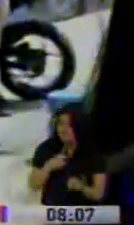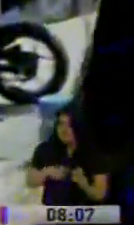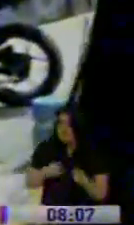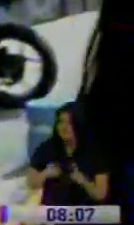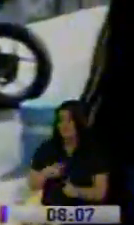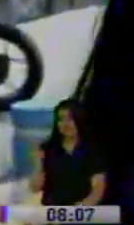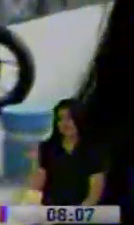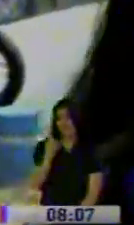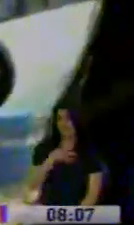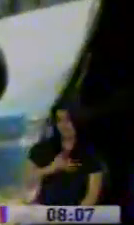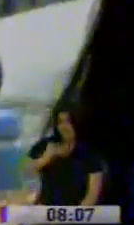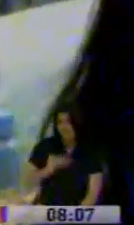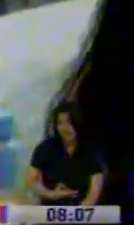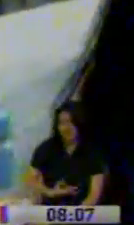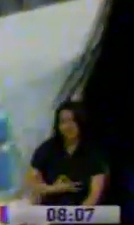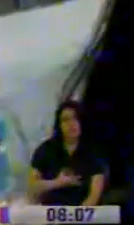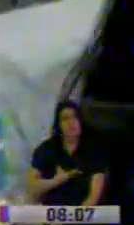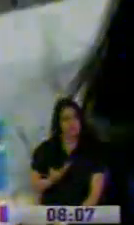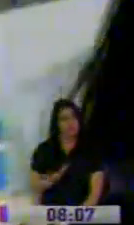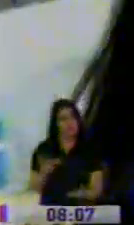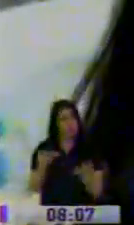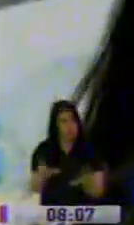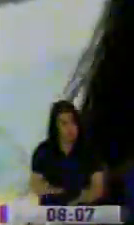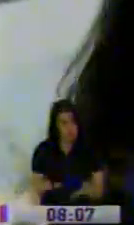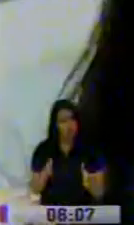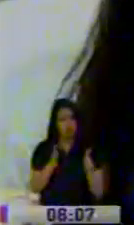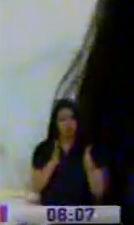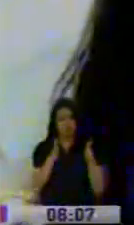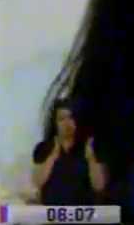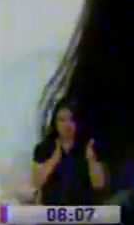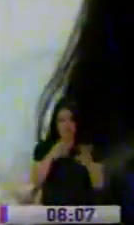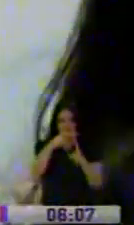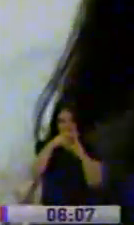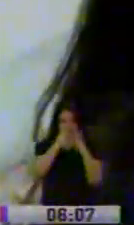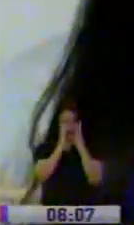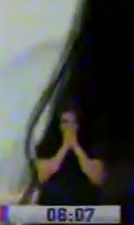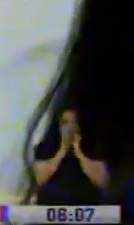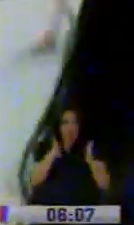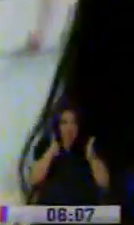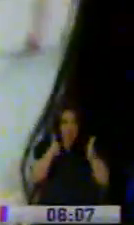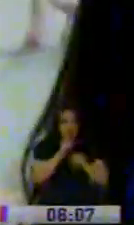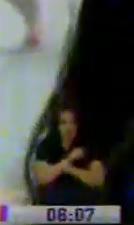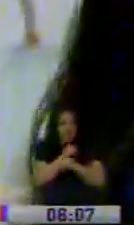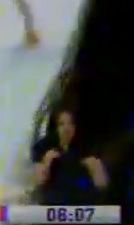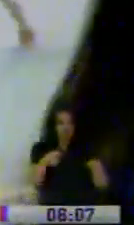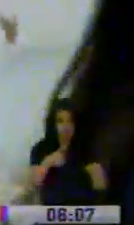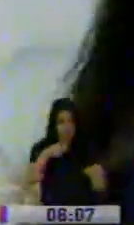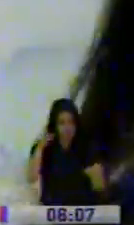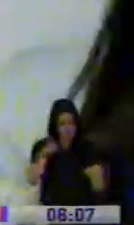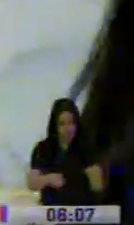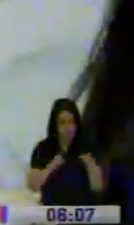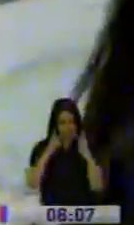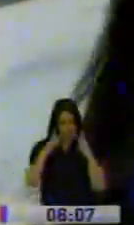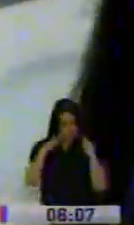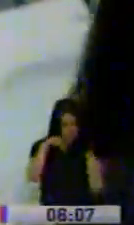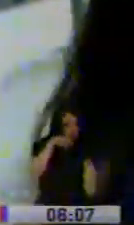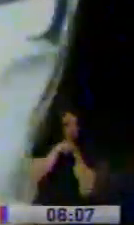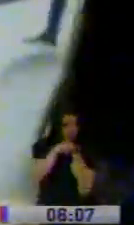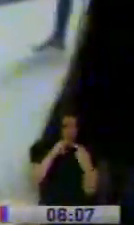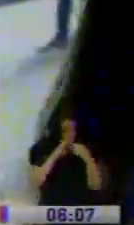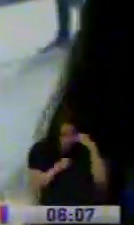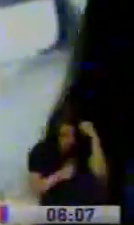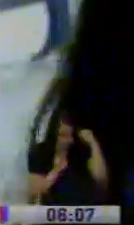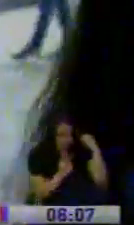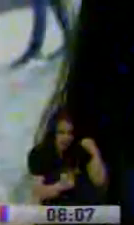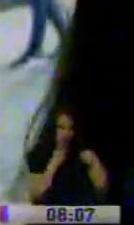déjeme confirmar bien y todo. Y al momento que ya fuimos al velorio, ahí yo tenía que acercarme porque